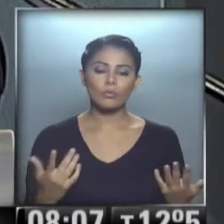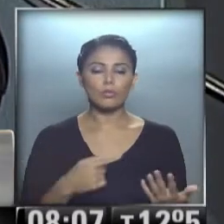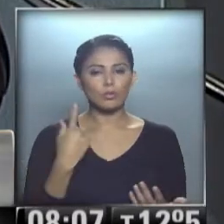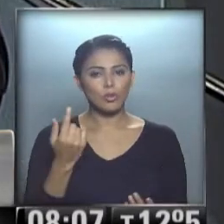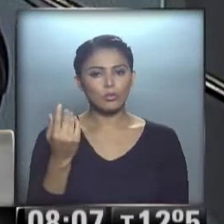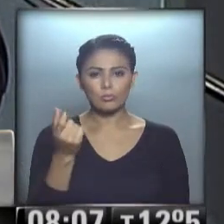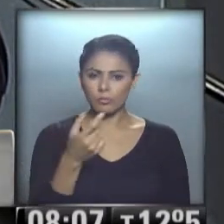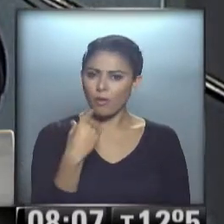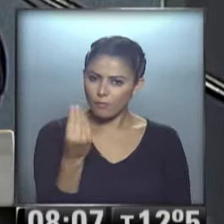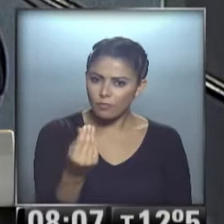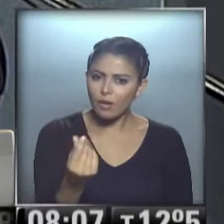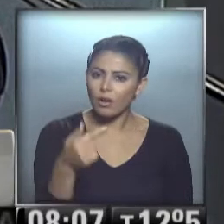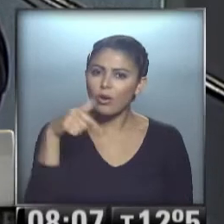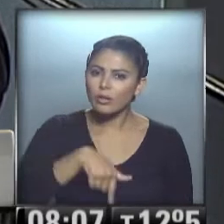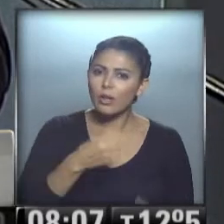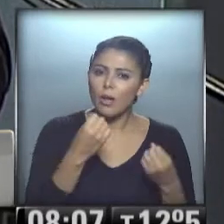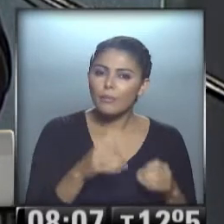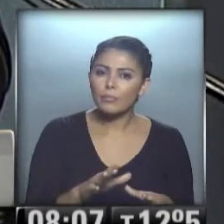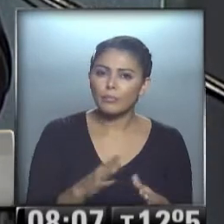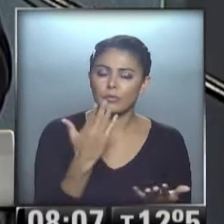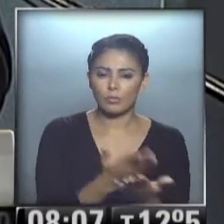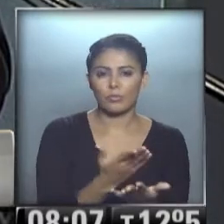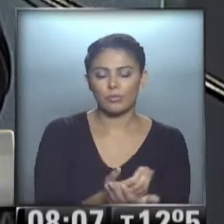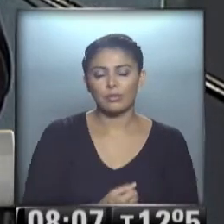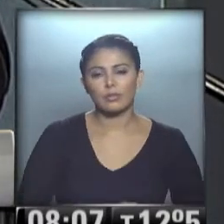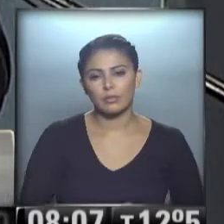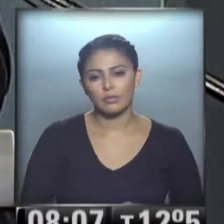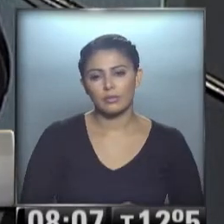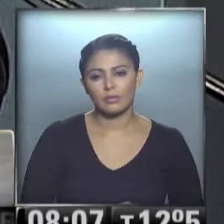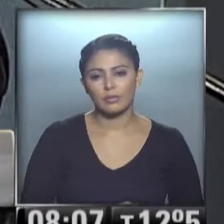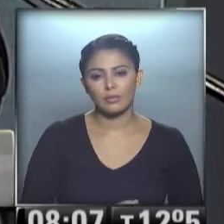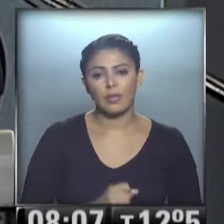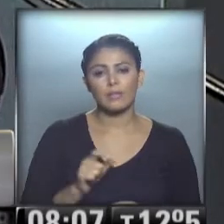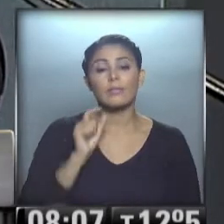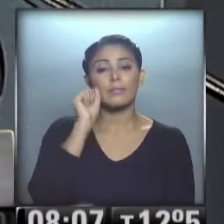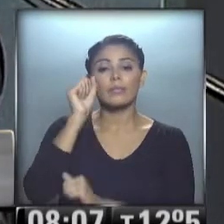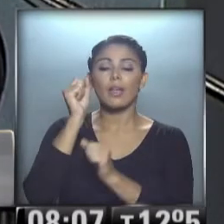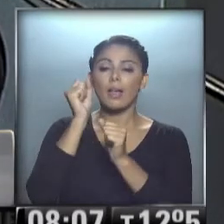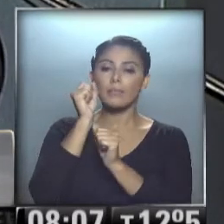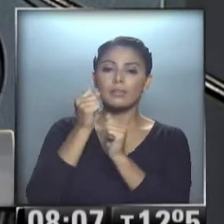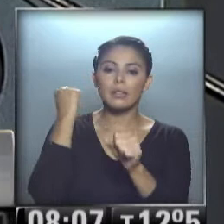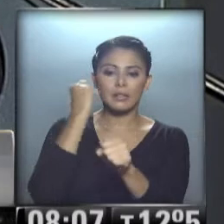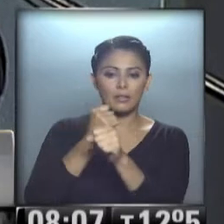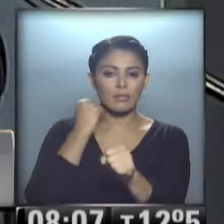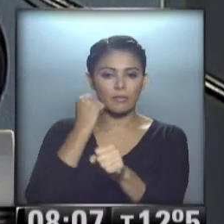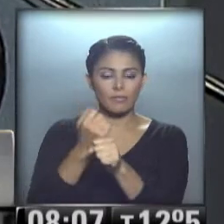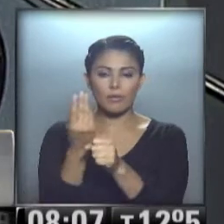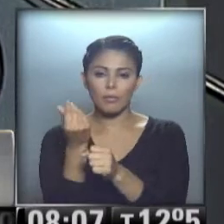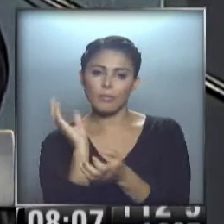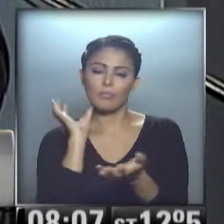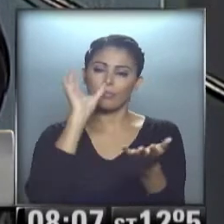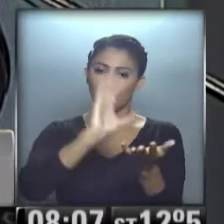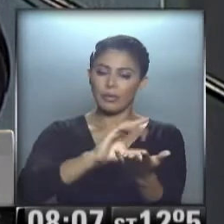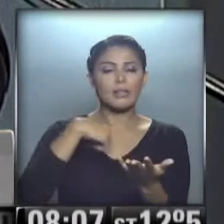valoramos mucho esta iniciativa por parte de un emprendimiento en materia de inversiones